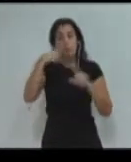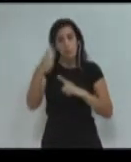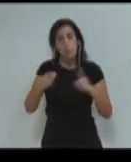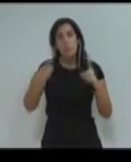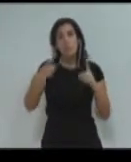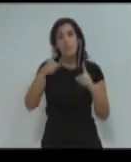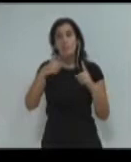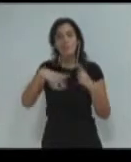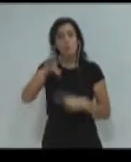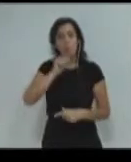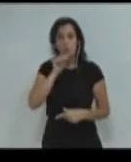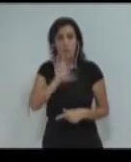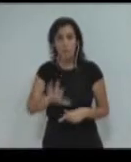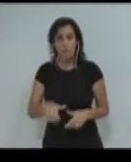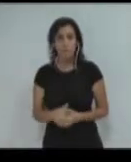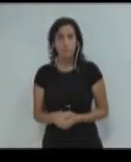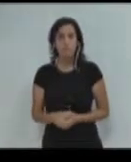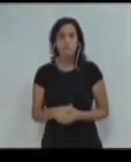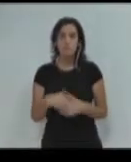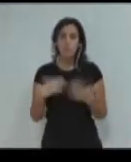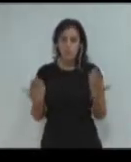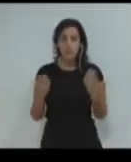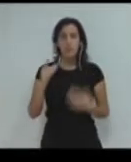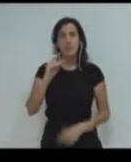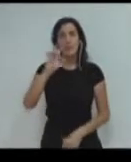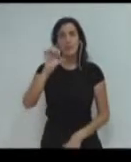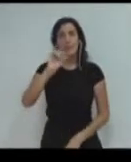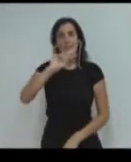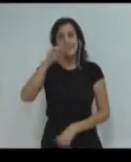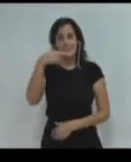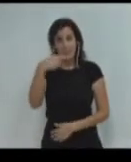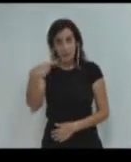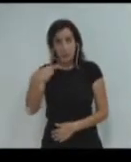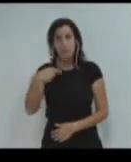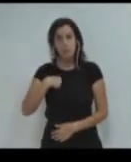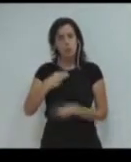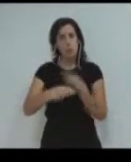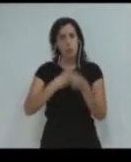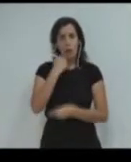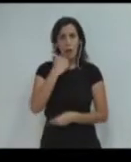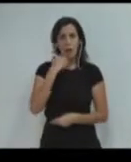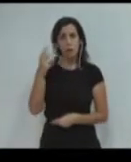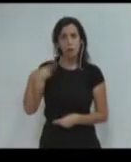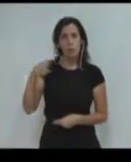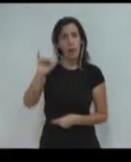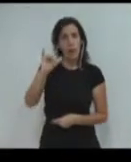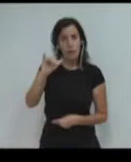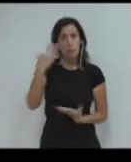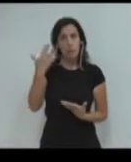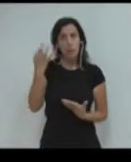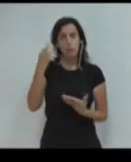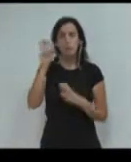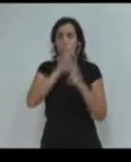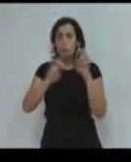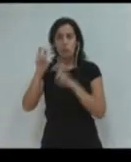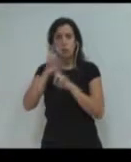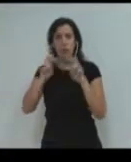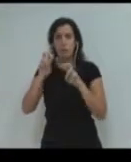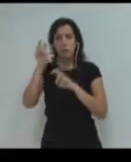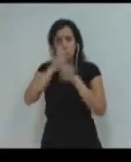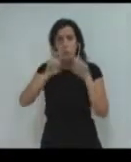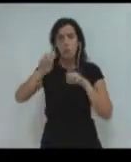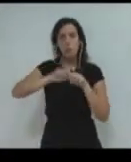se va a entender nada. Bueno, InDesign yo he hecho alguna cosa y InDesign sí tiene también, lo que pasa es que hay que buscarlo. Sí. Las propiedades para